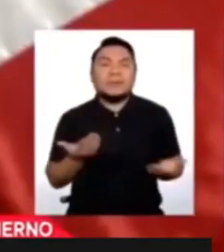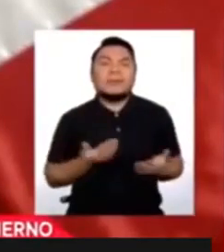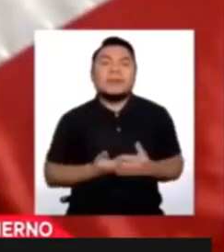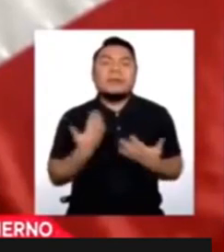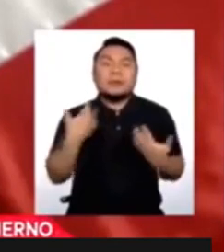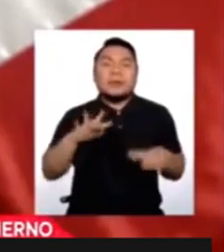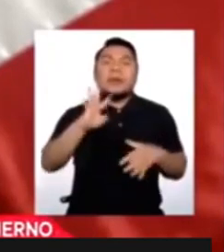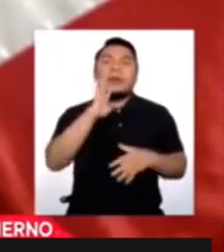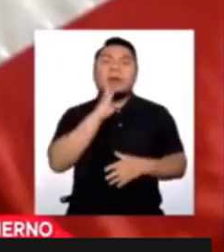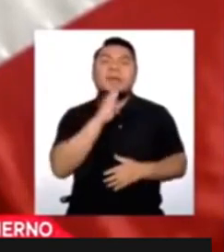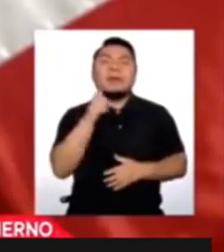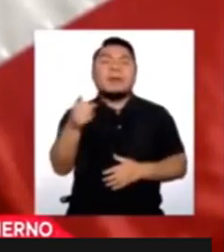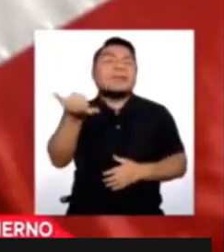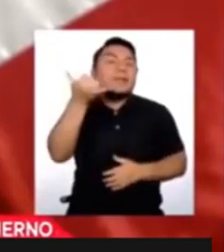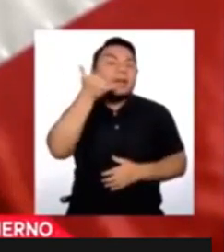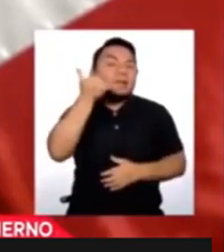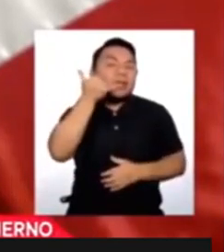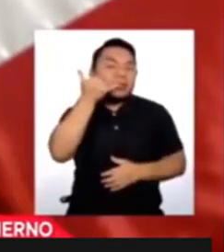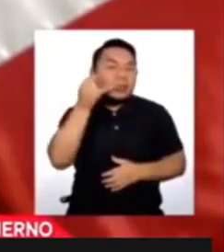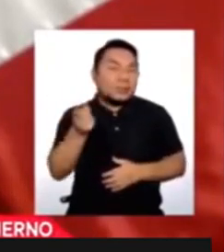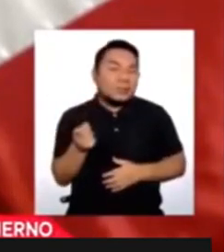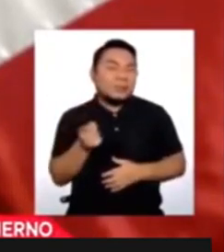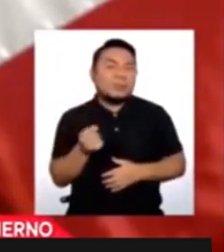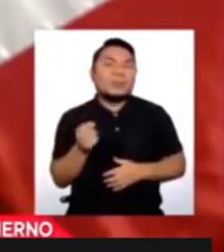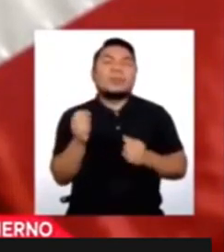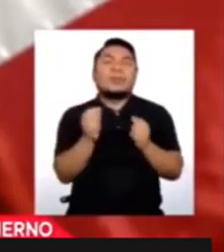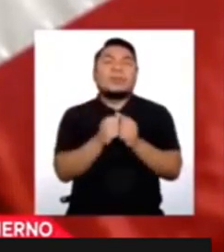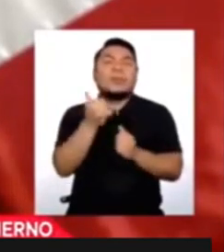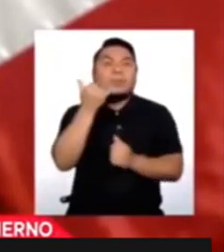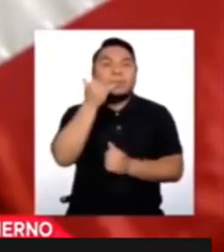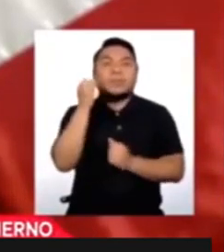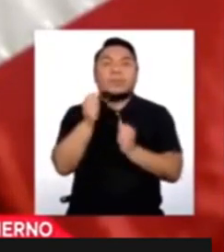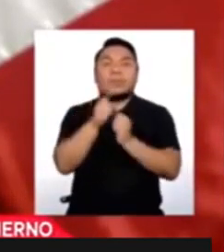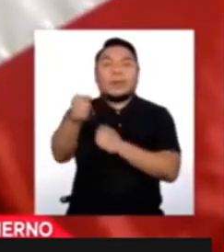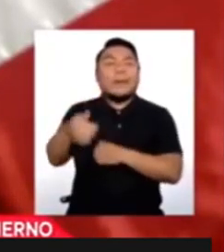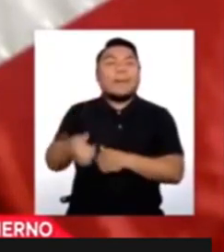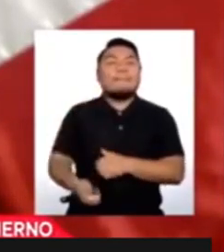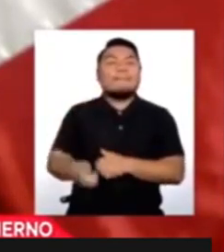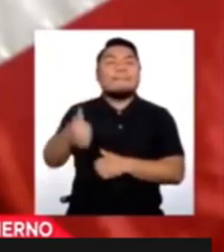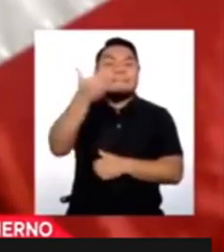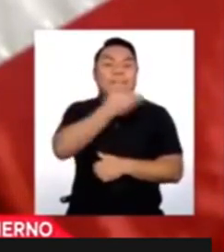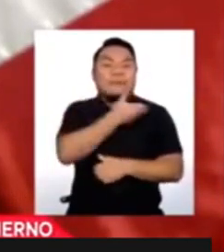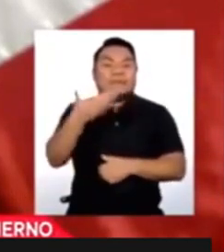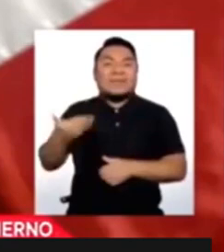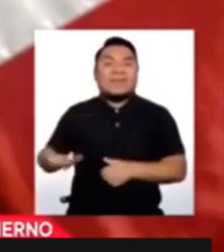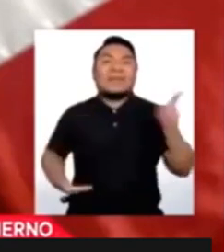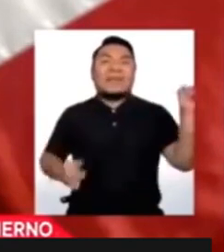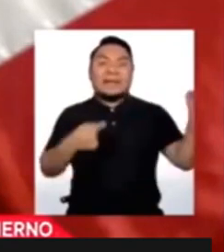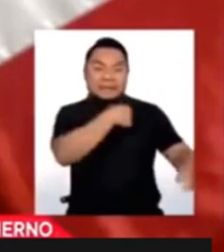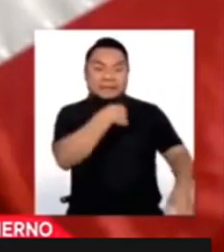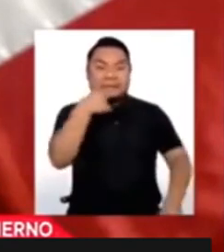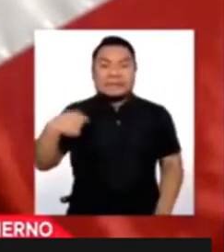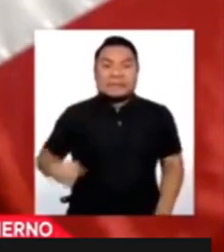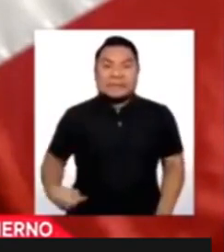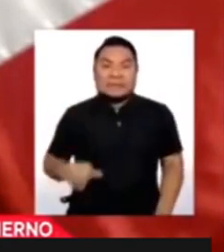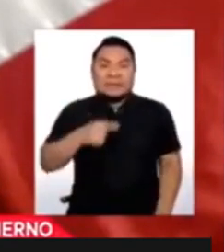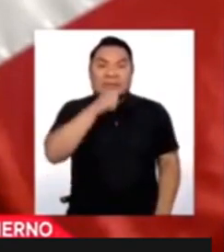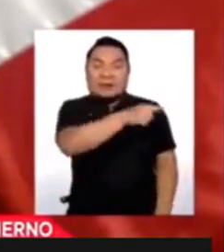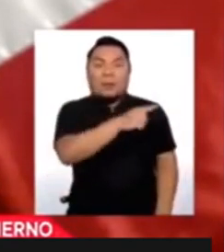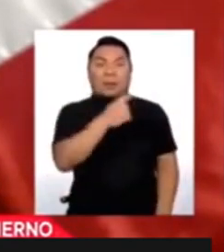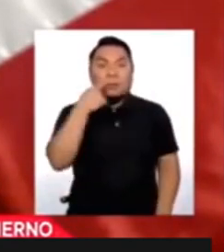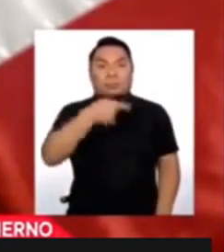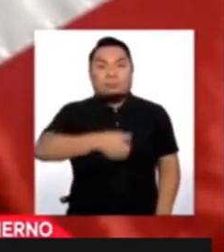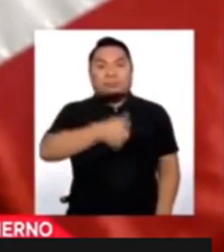Hemos hablado telefónicamente con el presidente de China, el